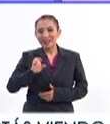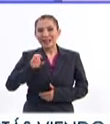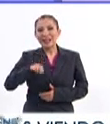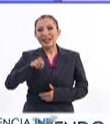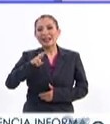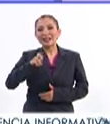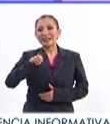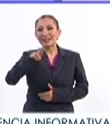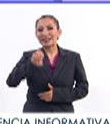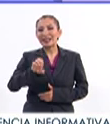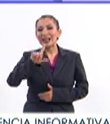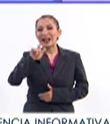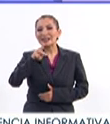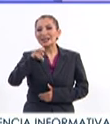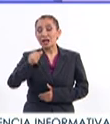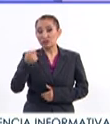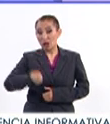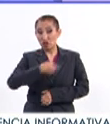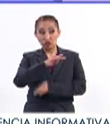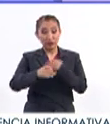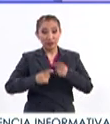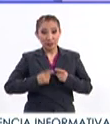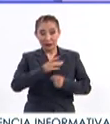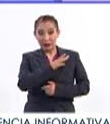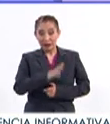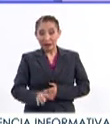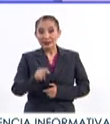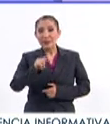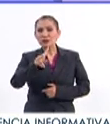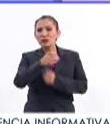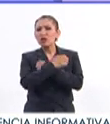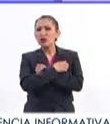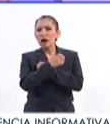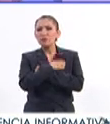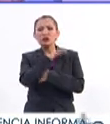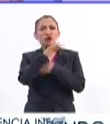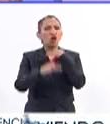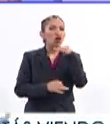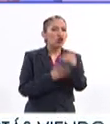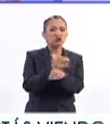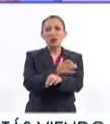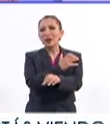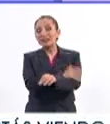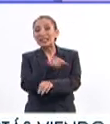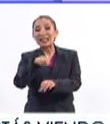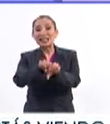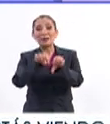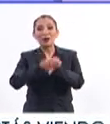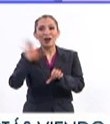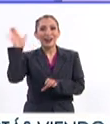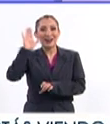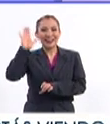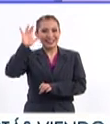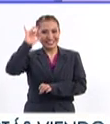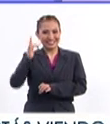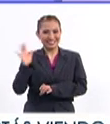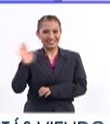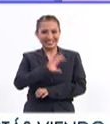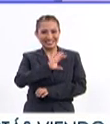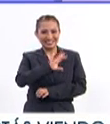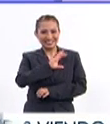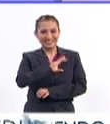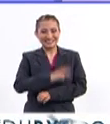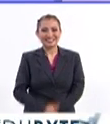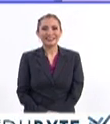Soy Enrique Lascano y les saludo como siempre en nombre de la Dirección General de Televisión Educativa, de todos mis compañeros de este equipo de trabajo. Gris, ¿cómo estás?